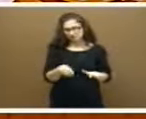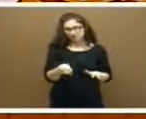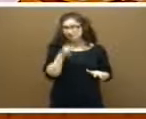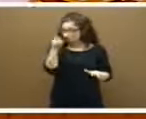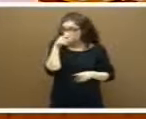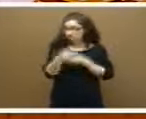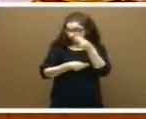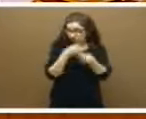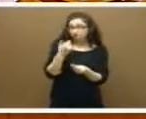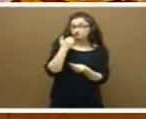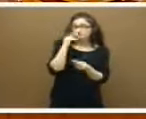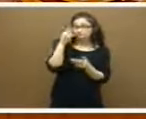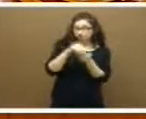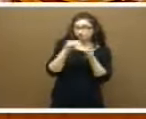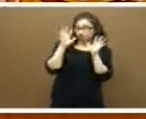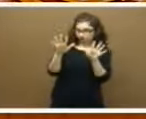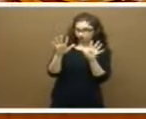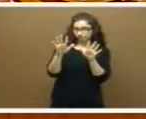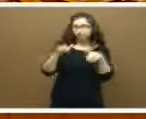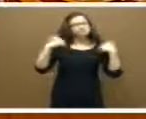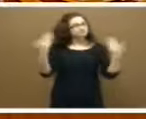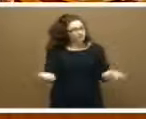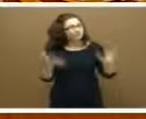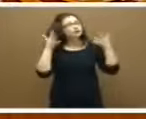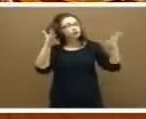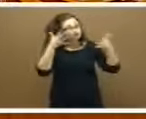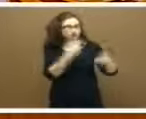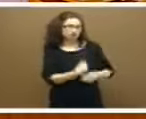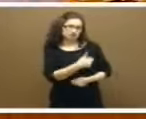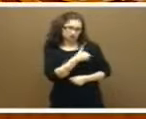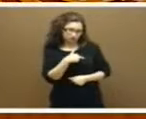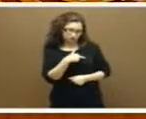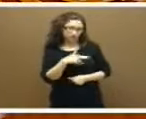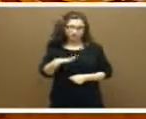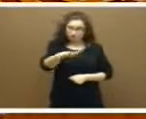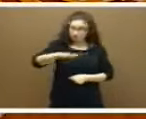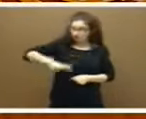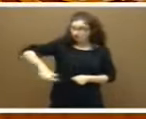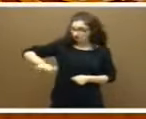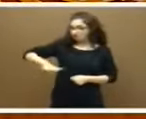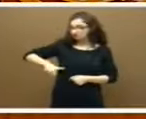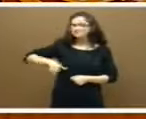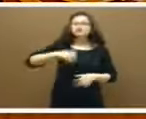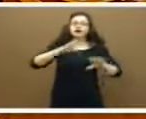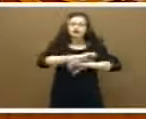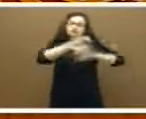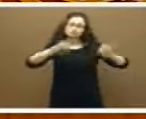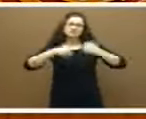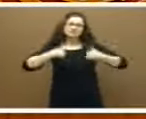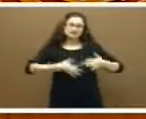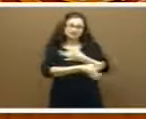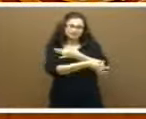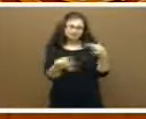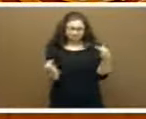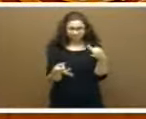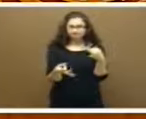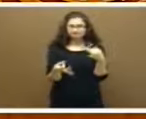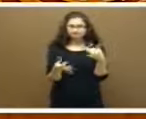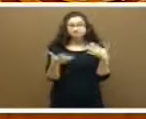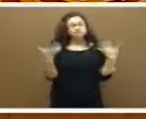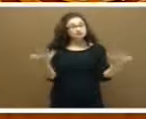año 2010. Por lo tanto, los consejos de salud de zona están perfectamente constituidos. Pero sí